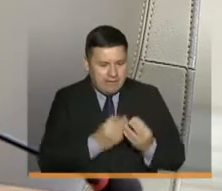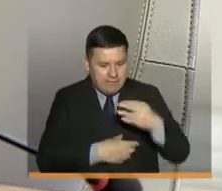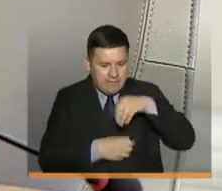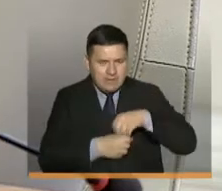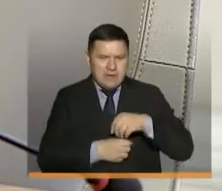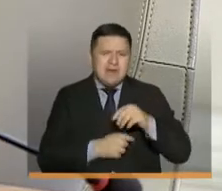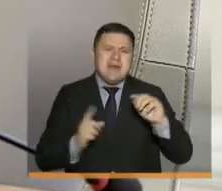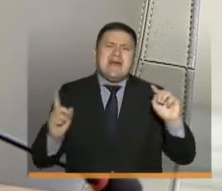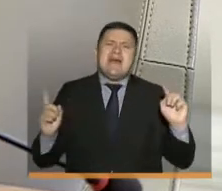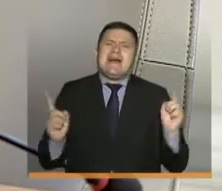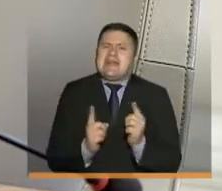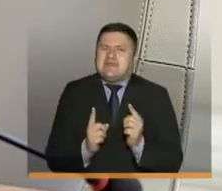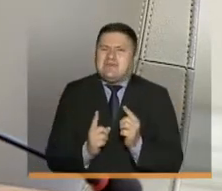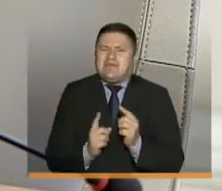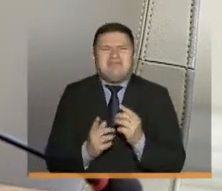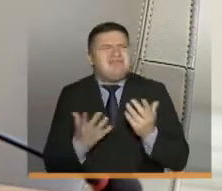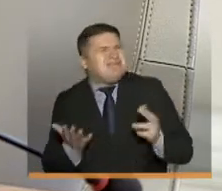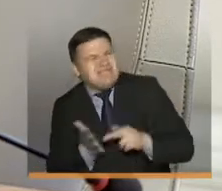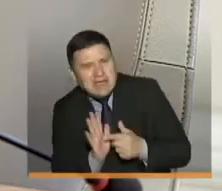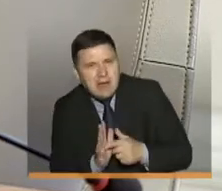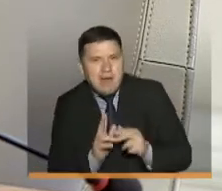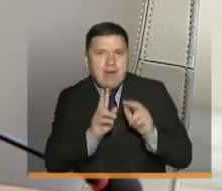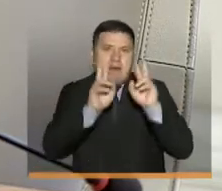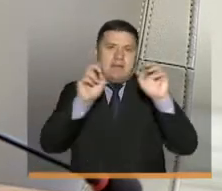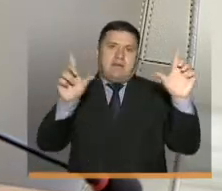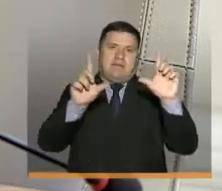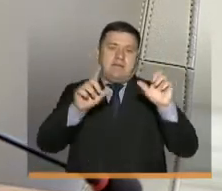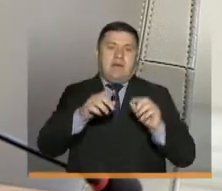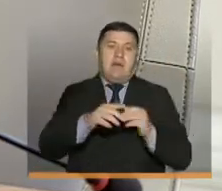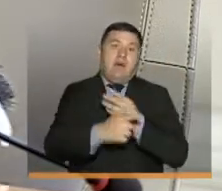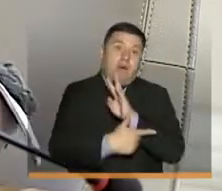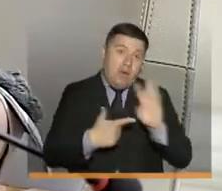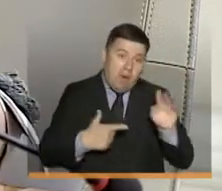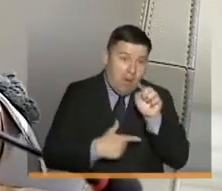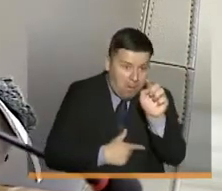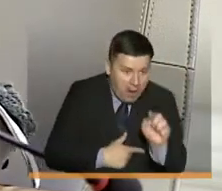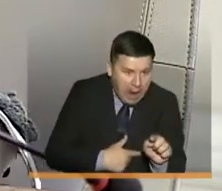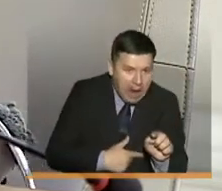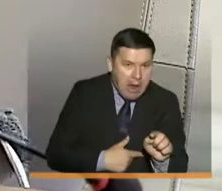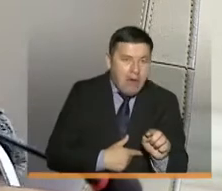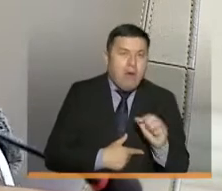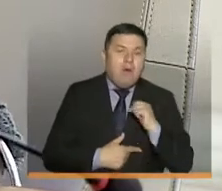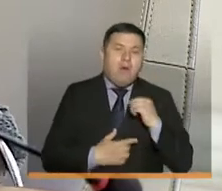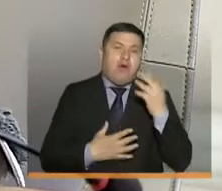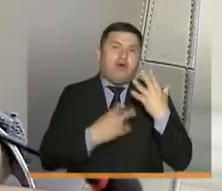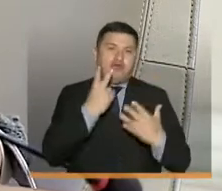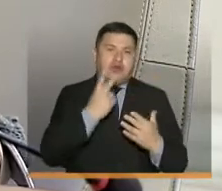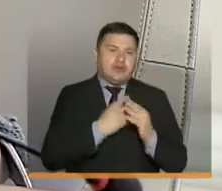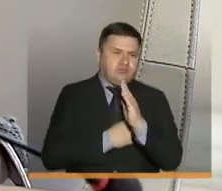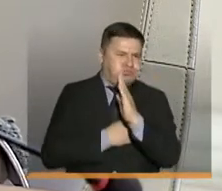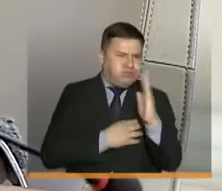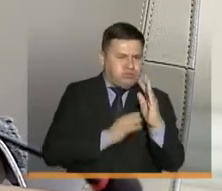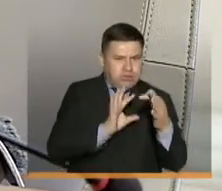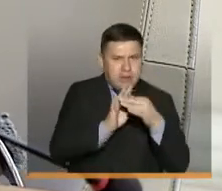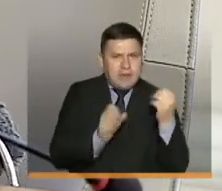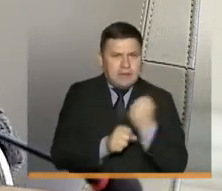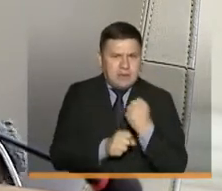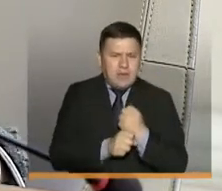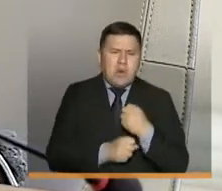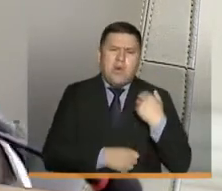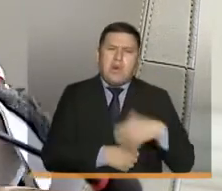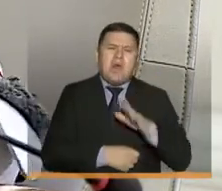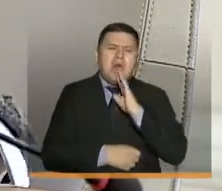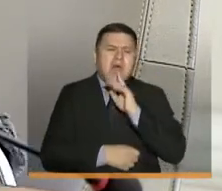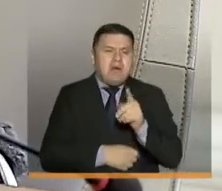los televidentes, hoy que encuentran contenidos en el portal Colombia Aprende, van a encontrar 12 entregables, que es una conexión trabajada con